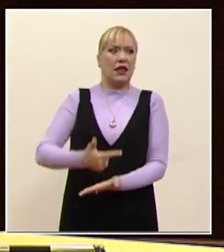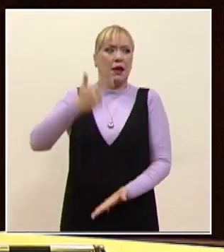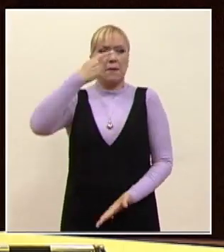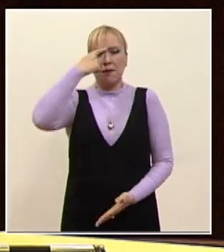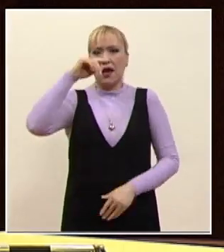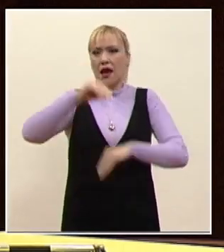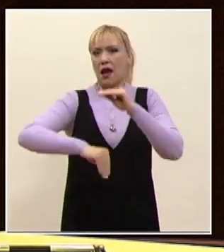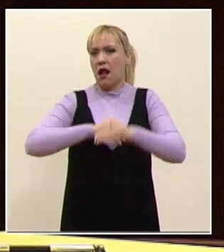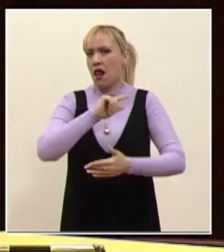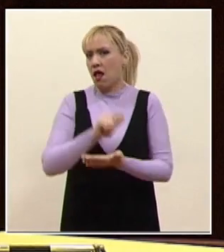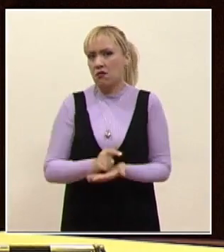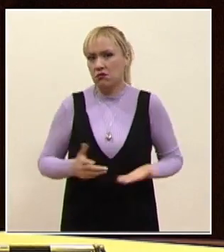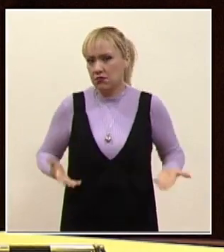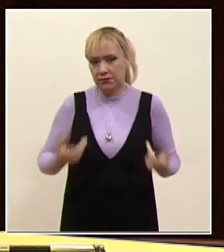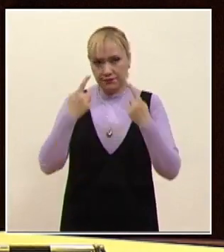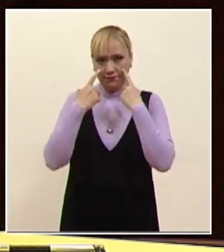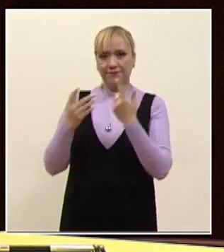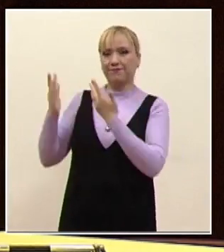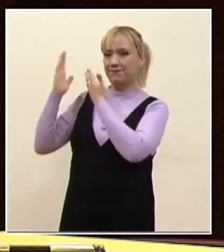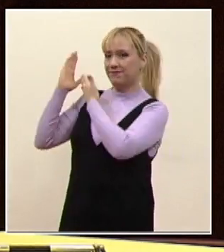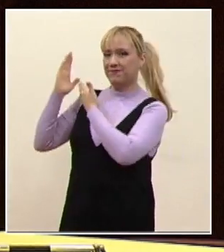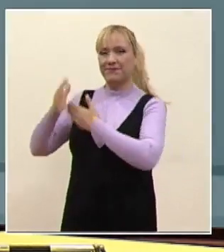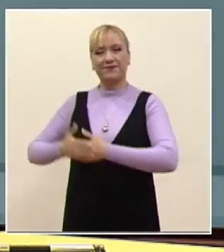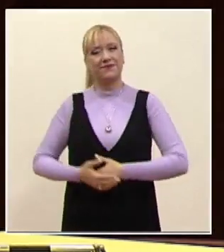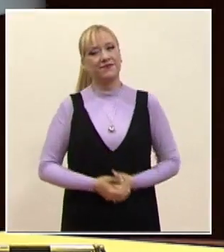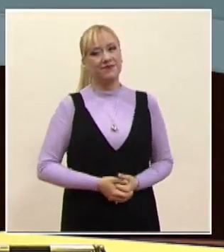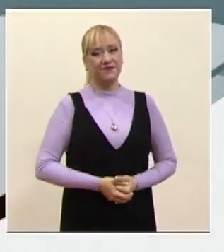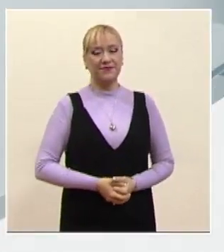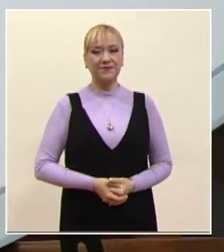legislativo en este caso. Escuchemos algunos de los argumentos.